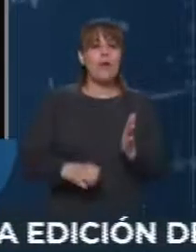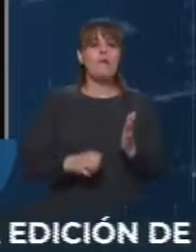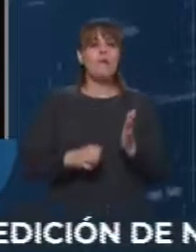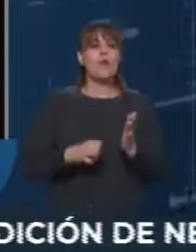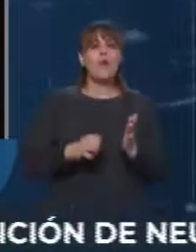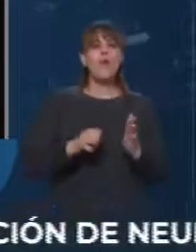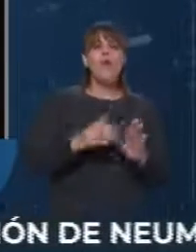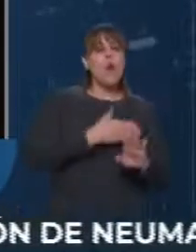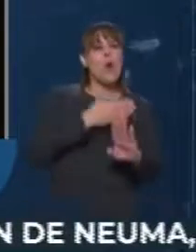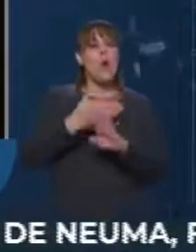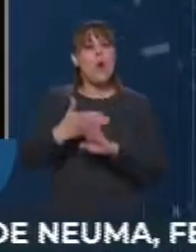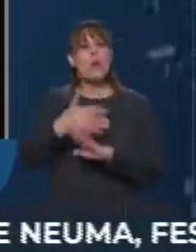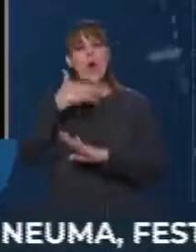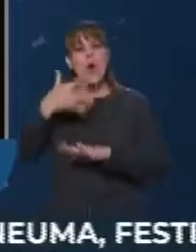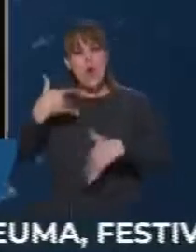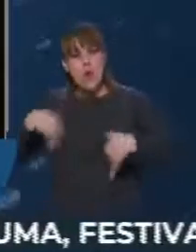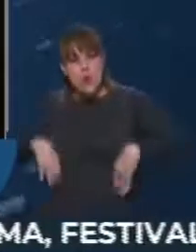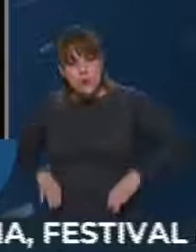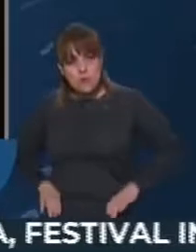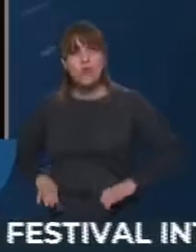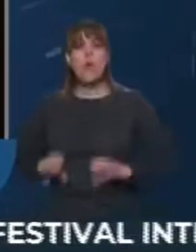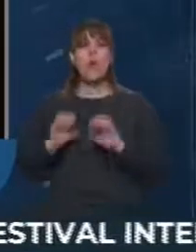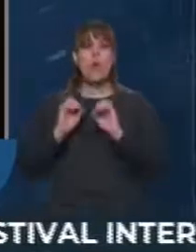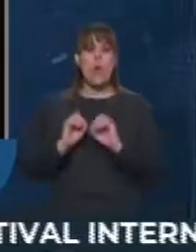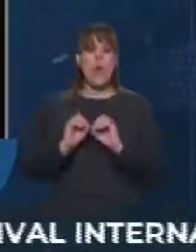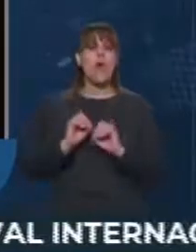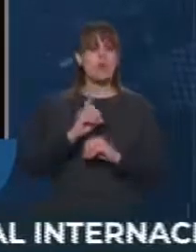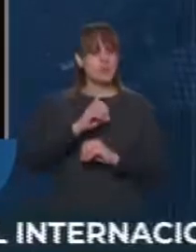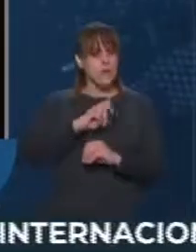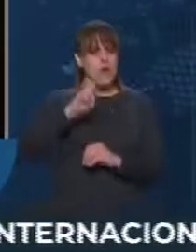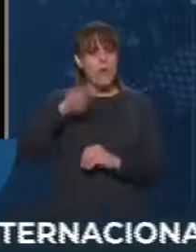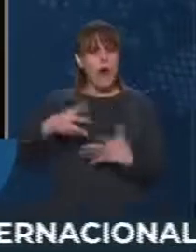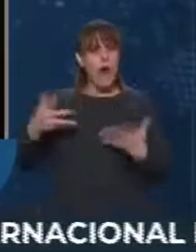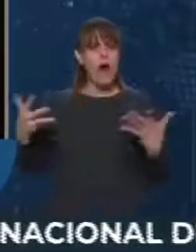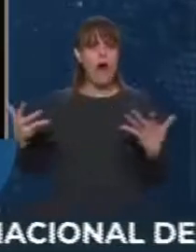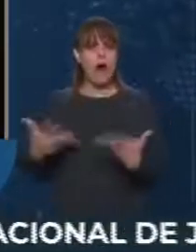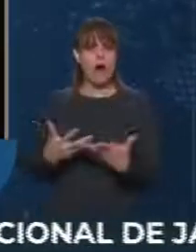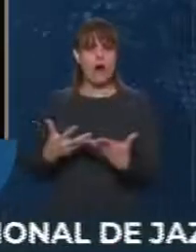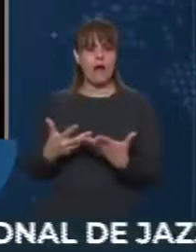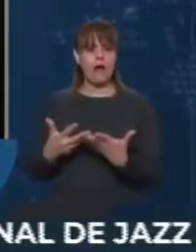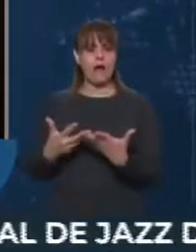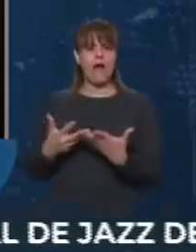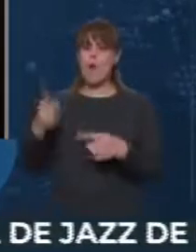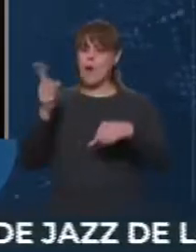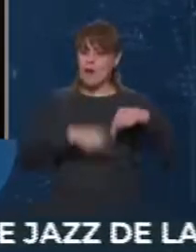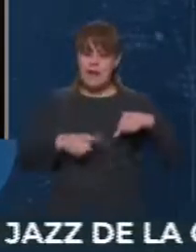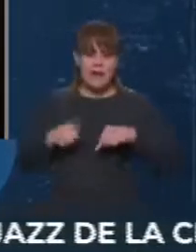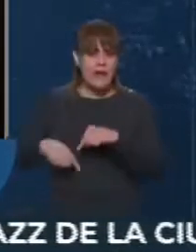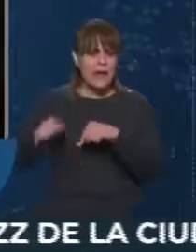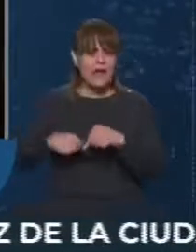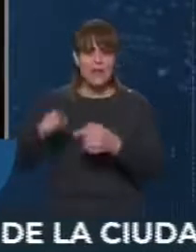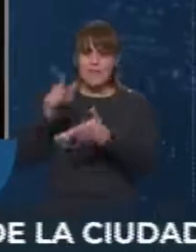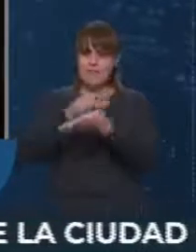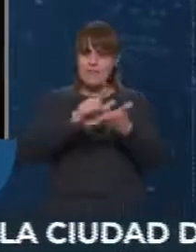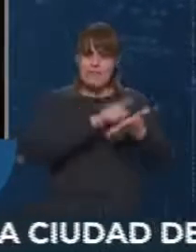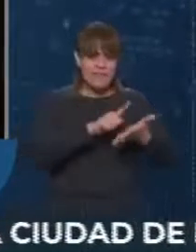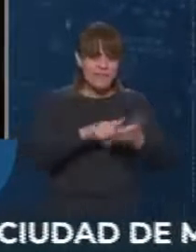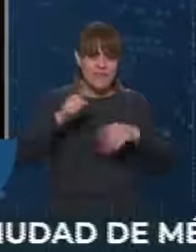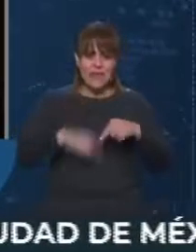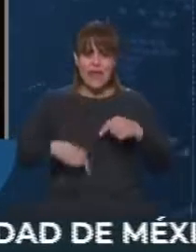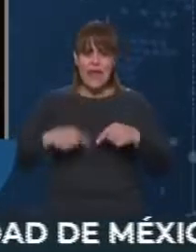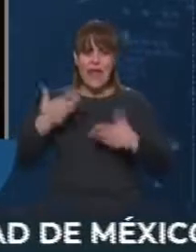a la corrupción o el garantizar que un poder se limpie de la corrupción. Recordemos que el pilar de